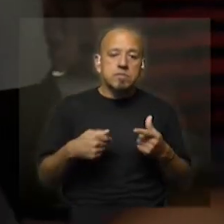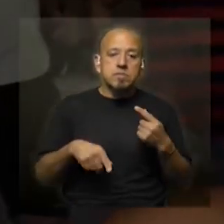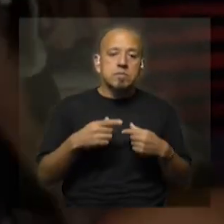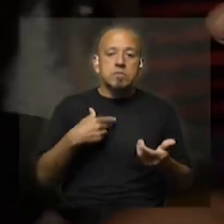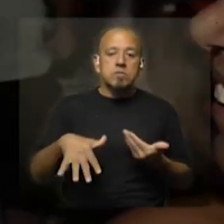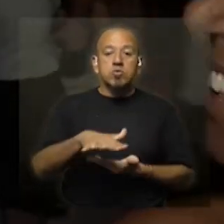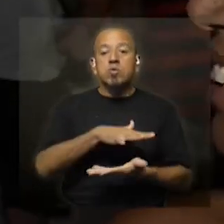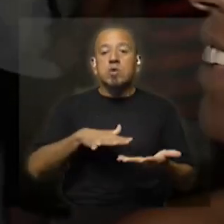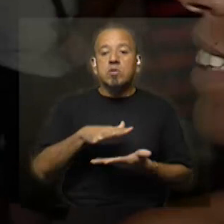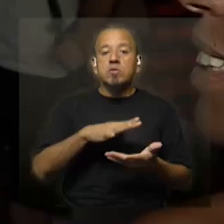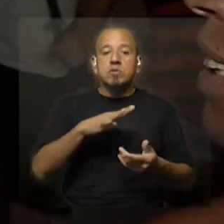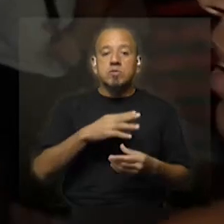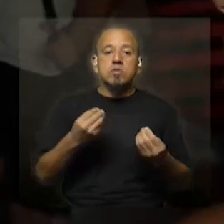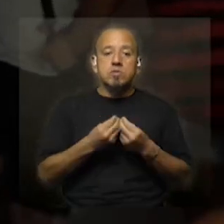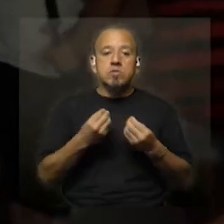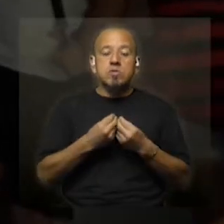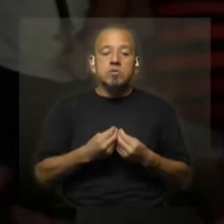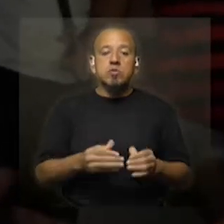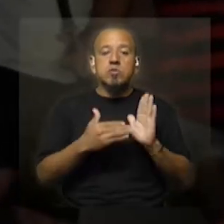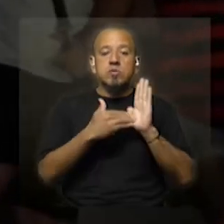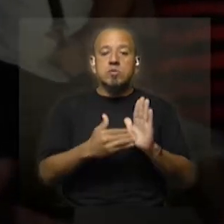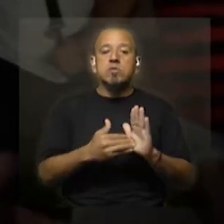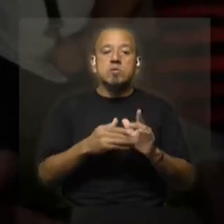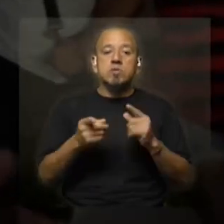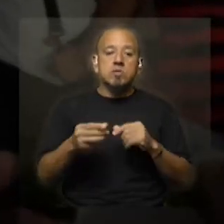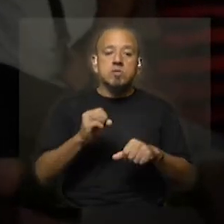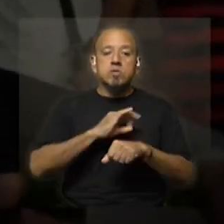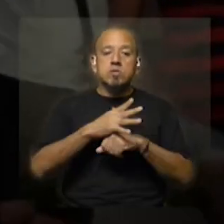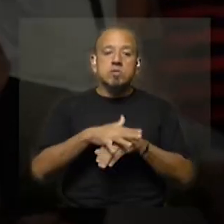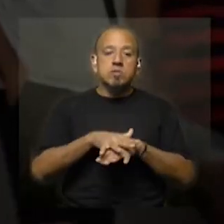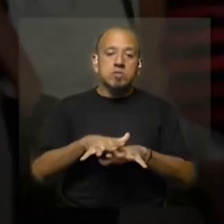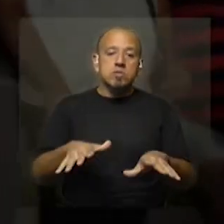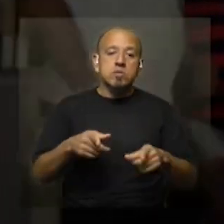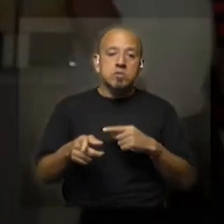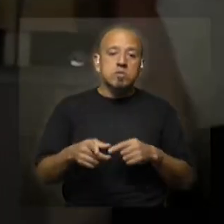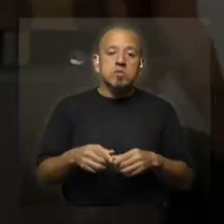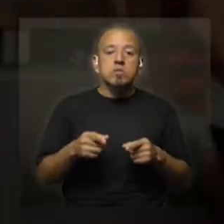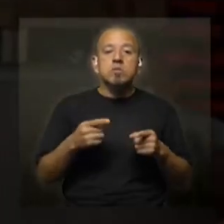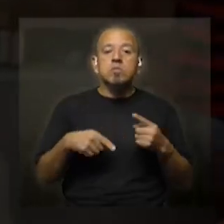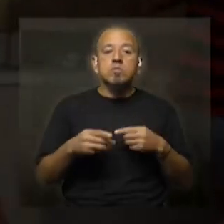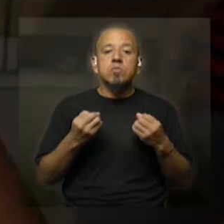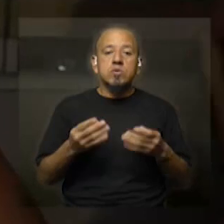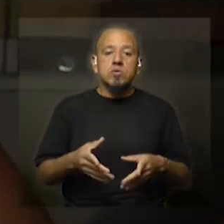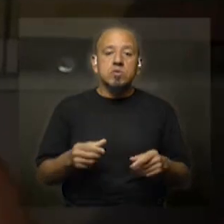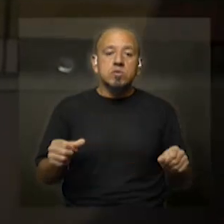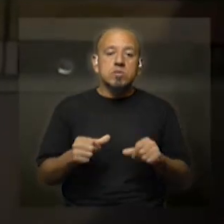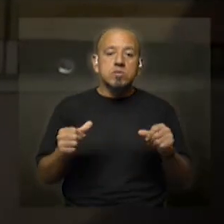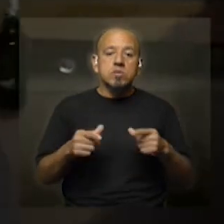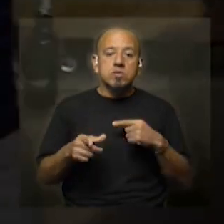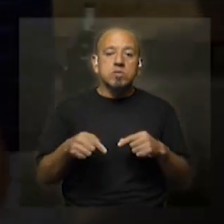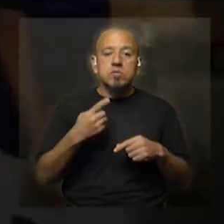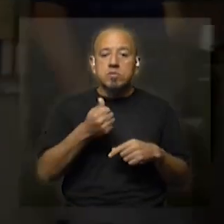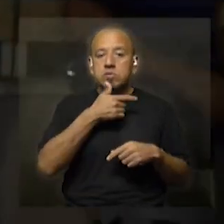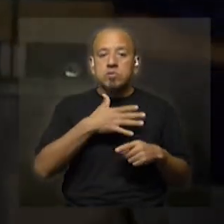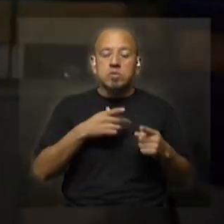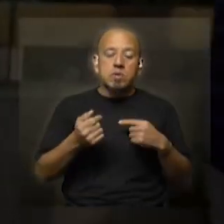barrio. También hubieron muchos referentes que perdimos en la época también de la pandemia y eso es lo que generó sacar la comparsa. Otra de las historias es que mi